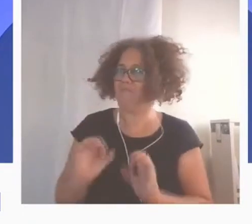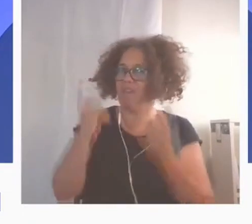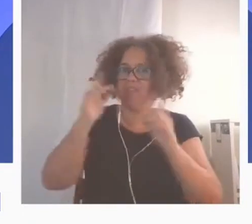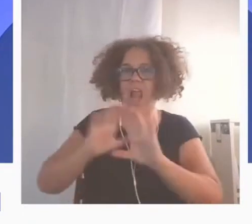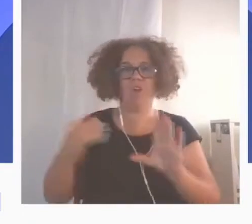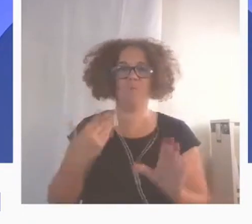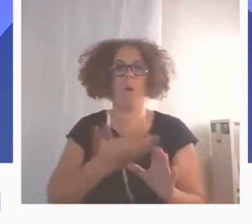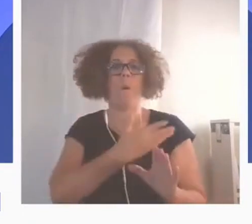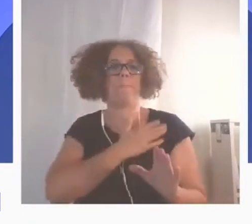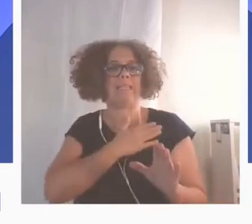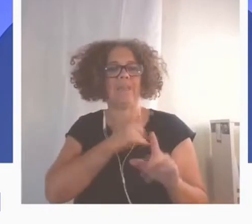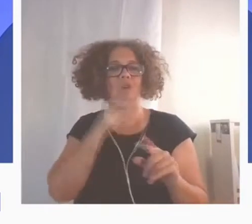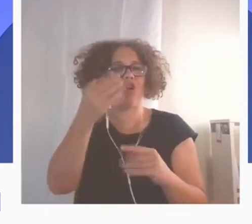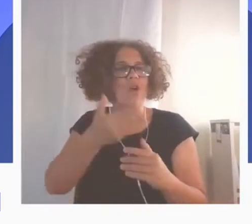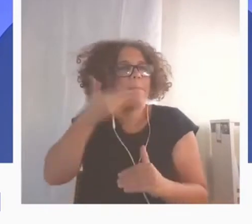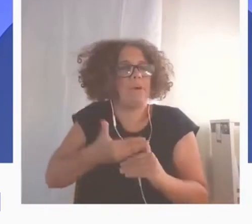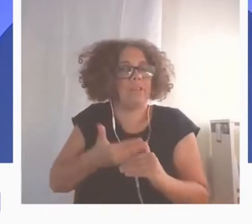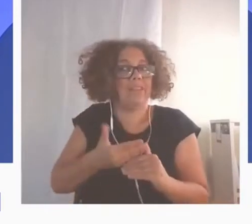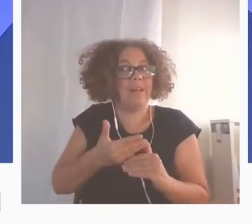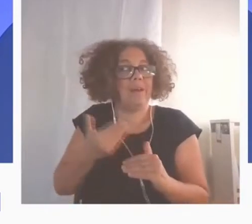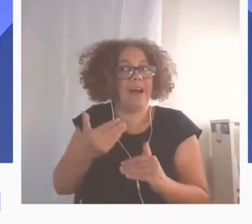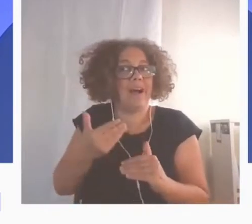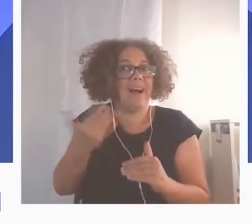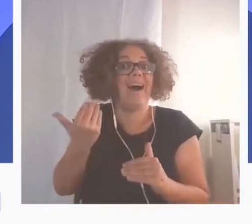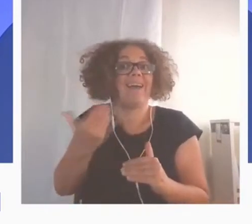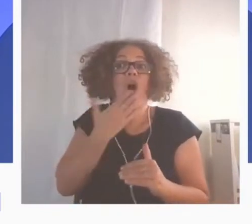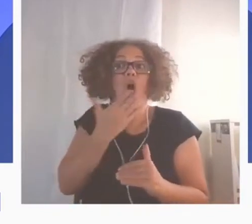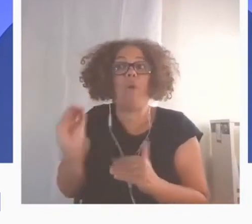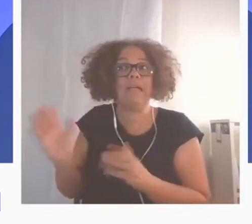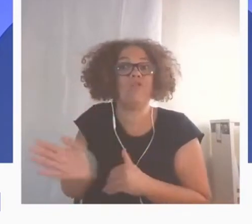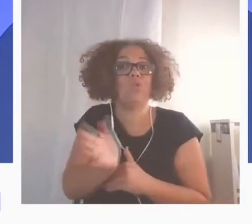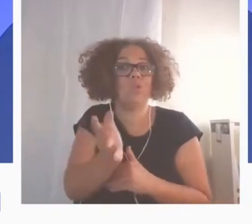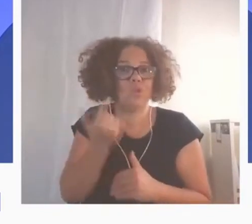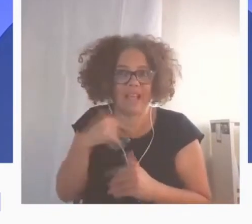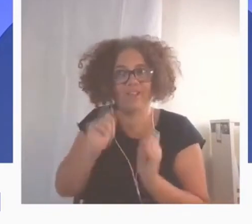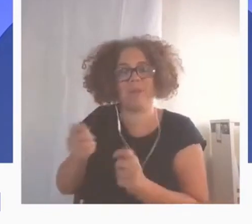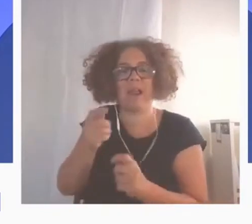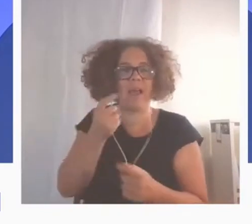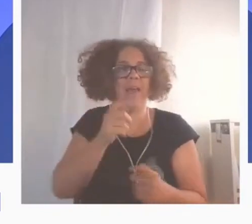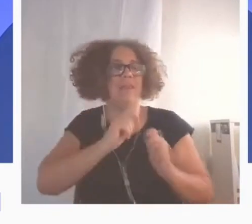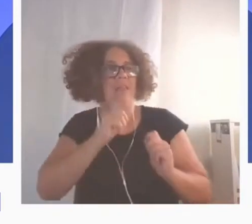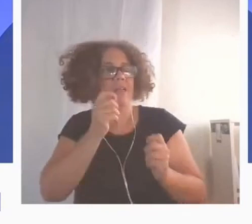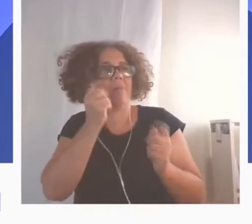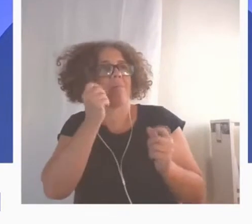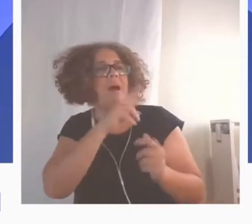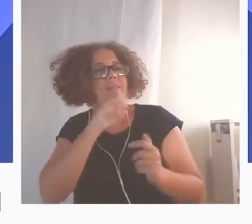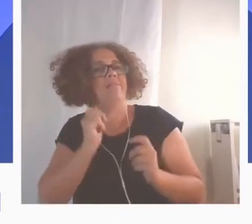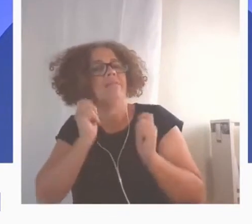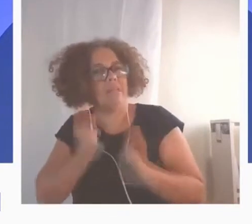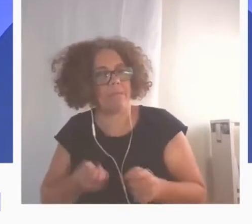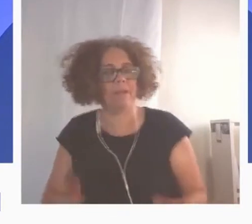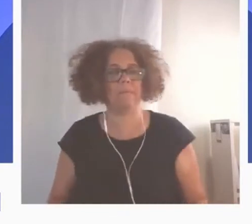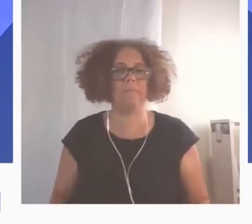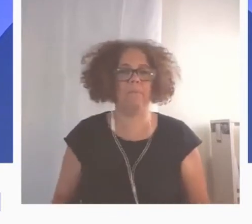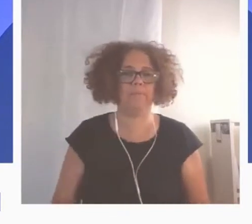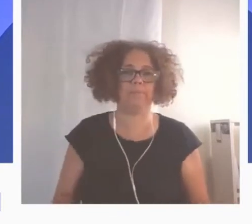para las generaciones futuras, que eso es muy importante. Paula, si me lo permites, antes de empezar a conversar y a charlar, voy a pedir